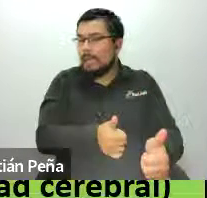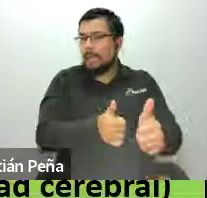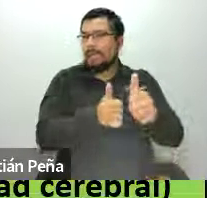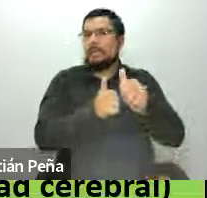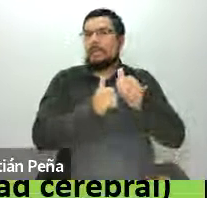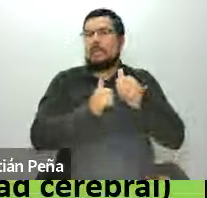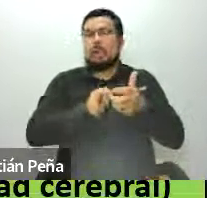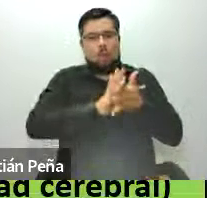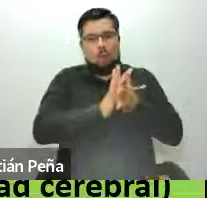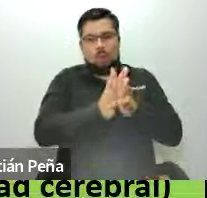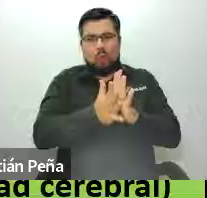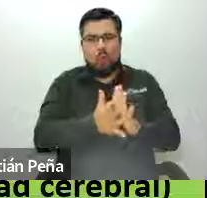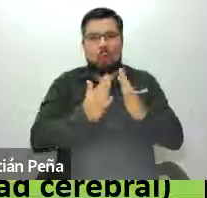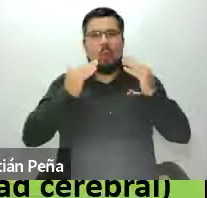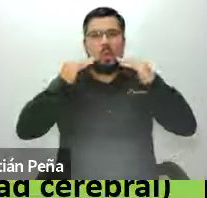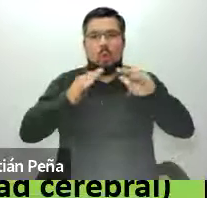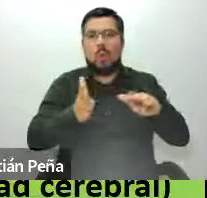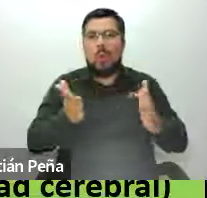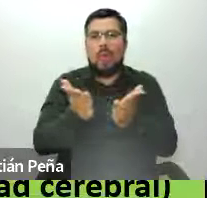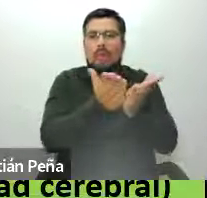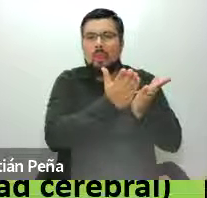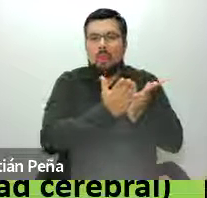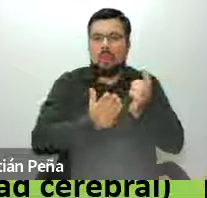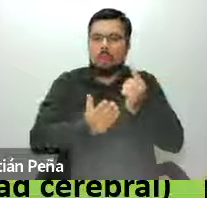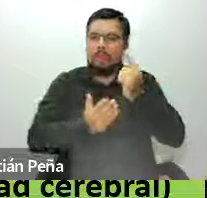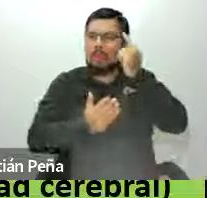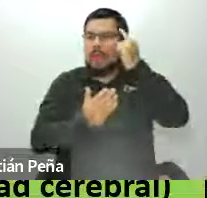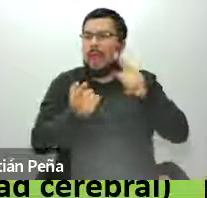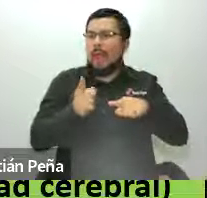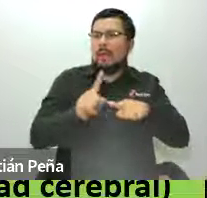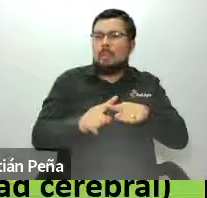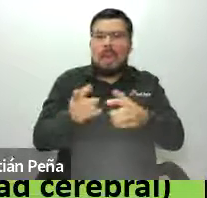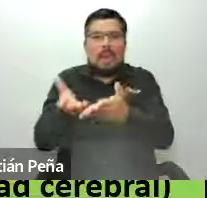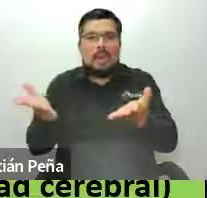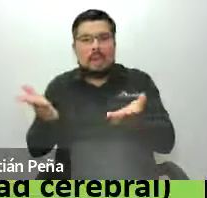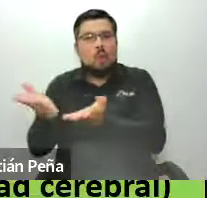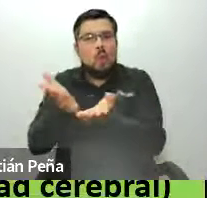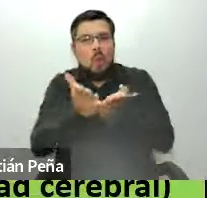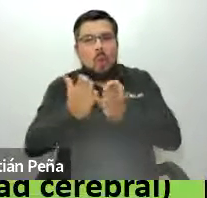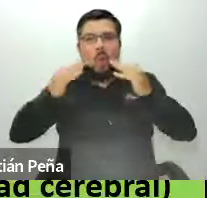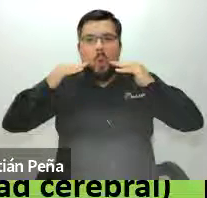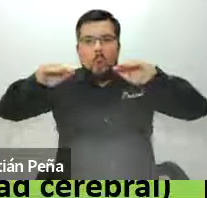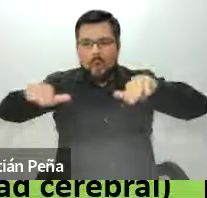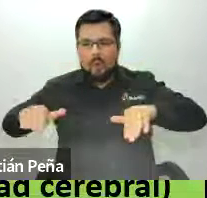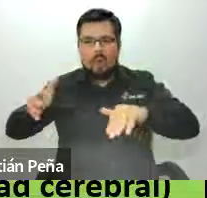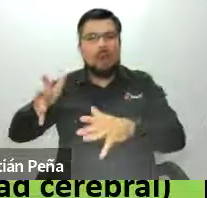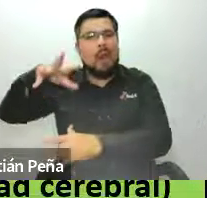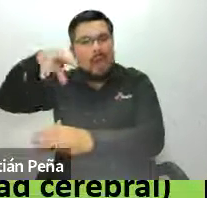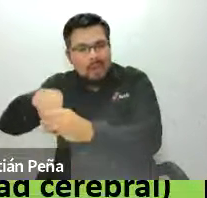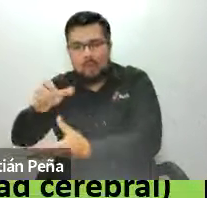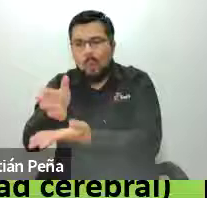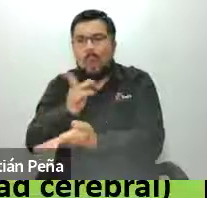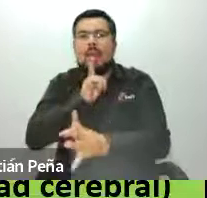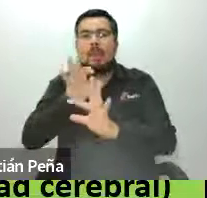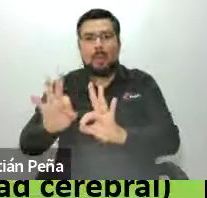los estudiantes, pensar además en aquellos estudiantes que usualmente estaban en las escuelas especiales, que tenían este desafío que